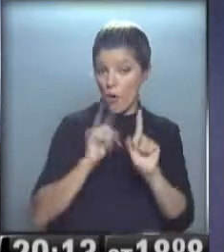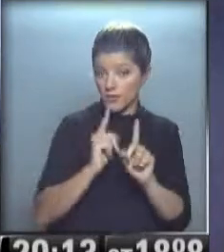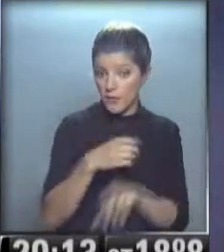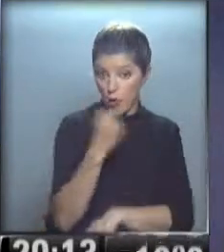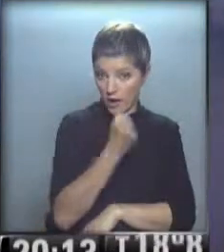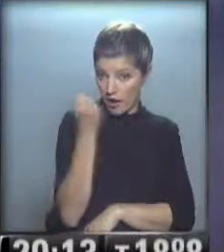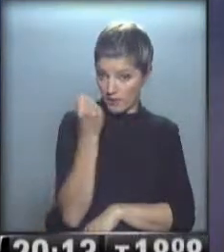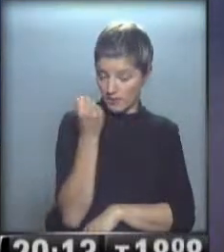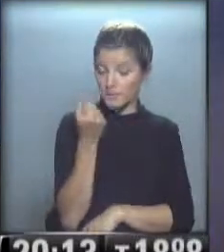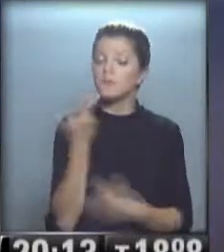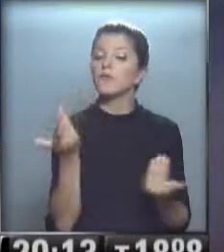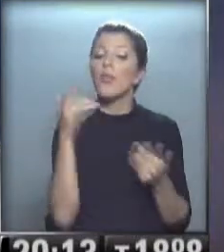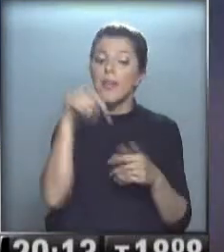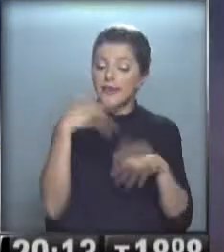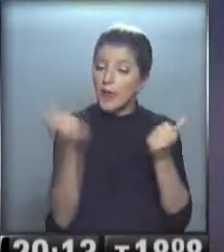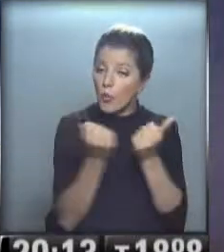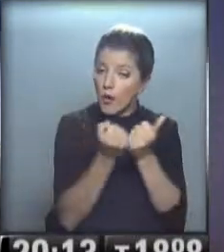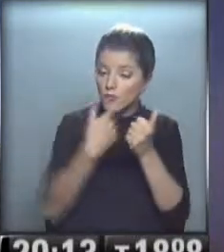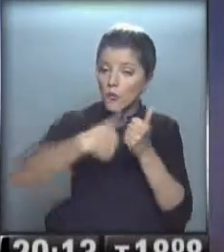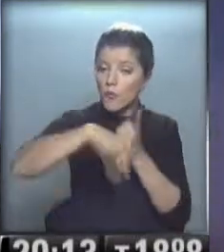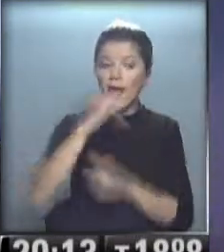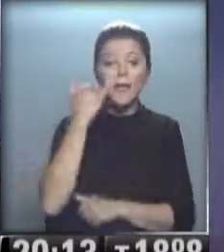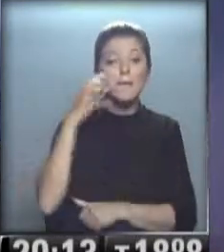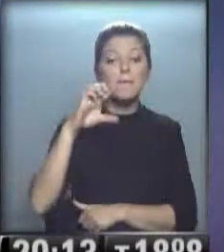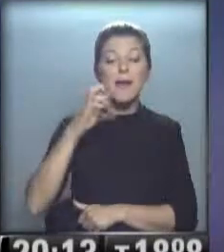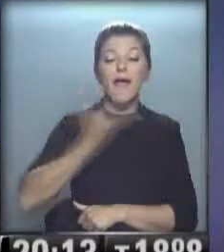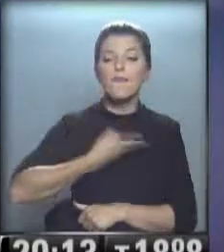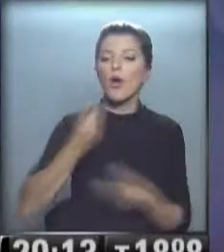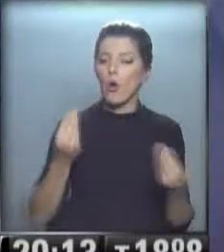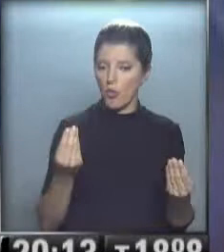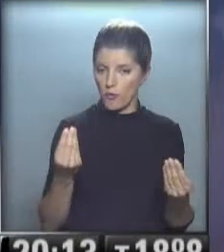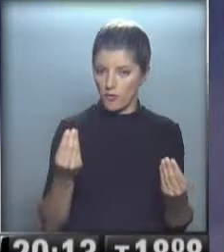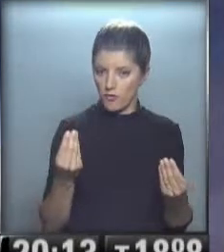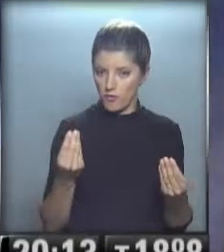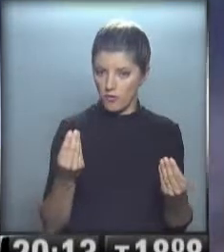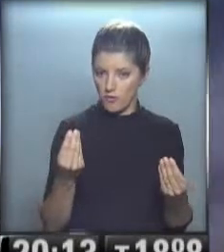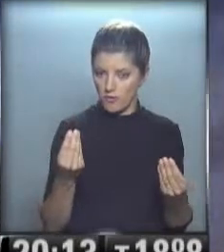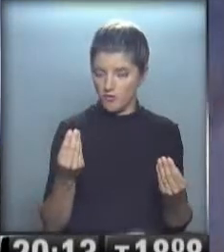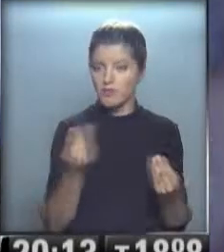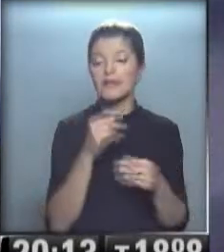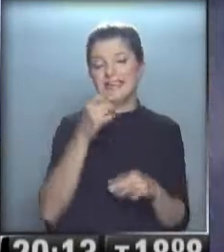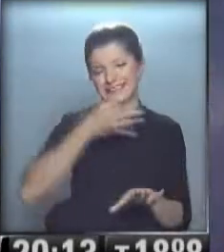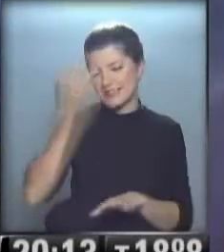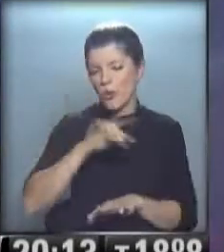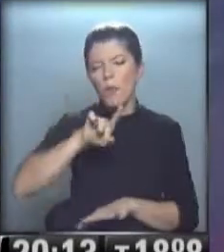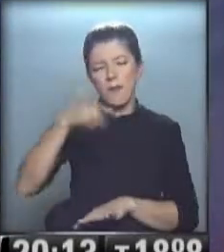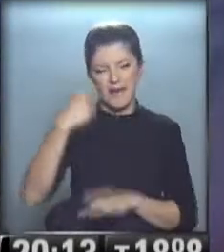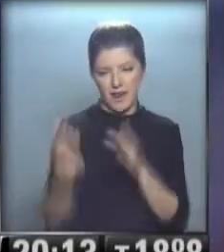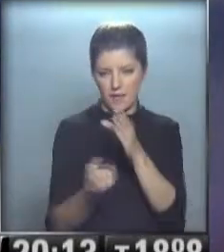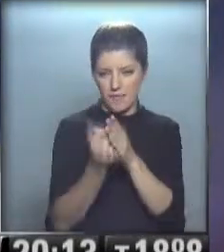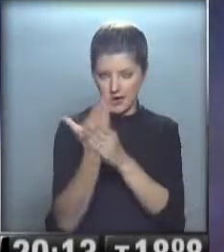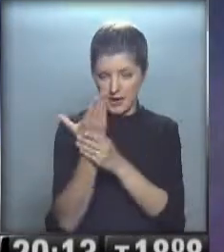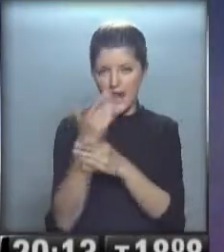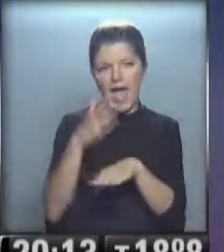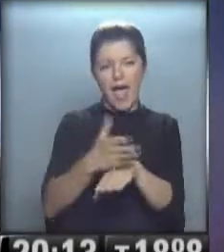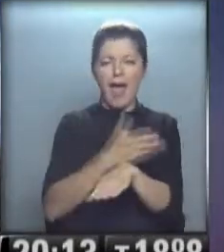acá en adelante con YPF después de este acuerdo con Repsol, que seguramente va a ser corroborado mañana a la mañana de Argentina, antes